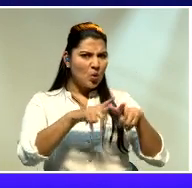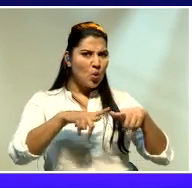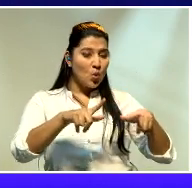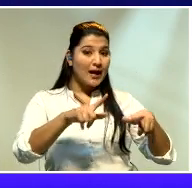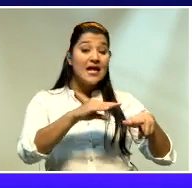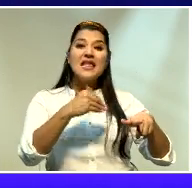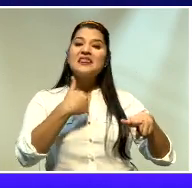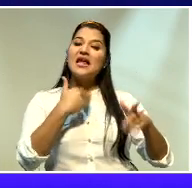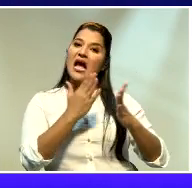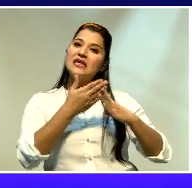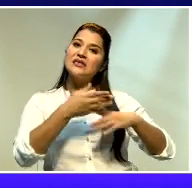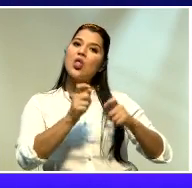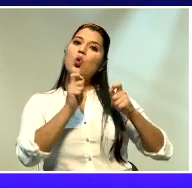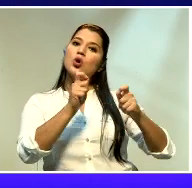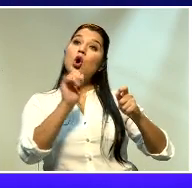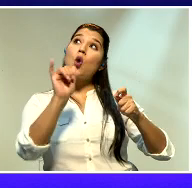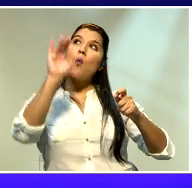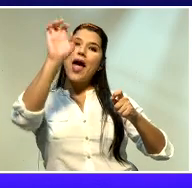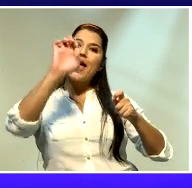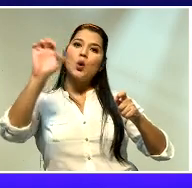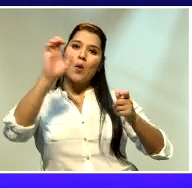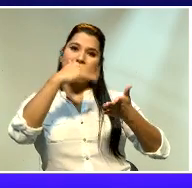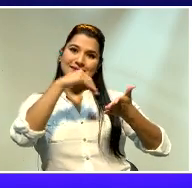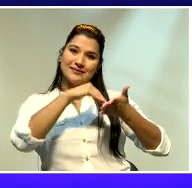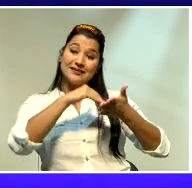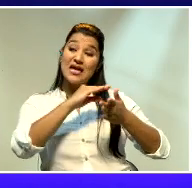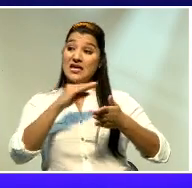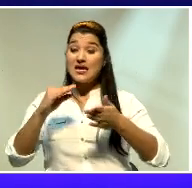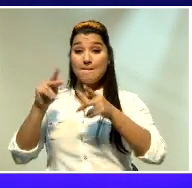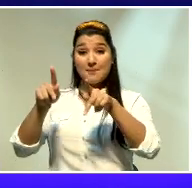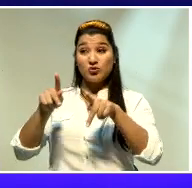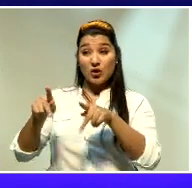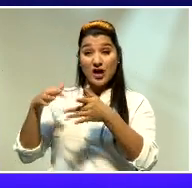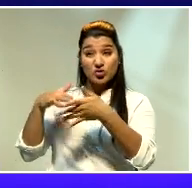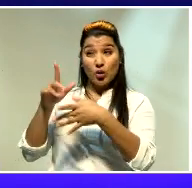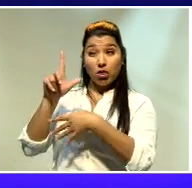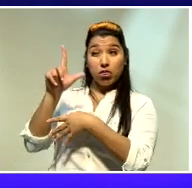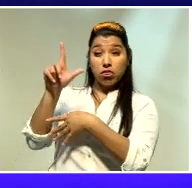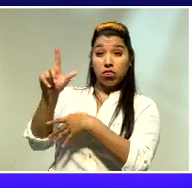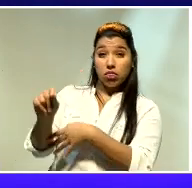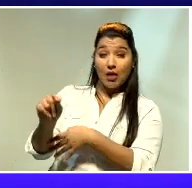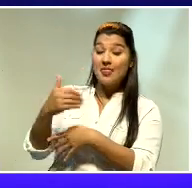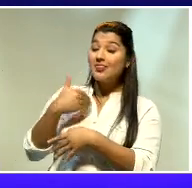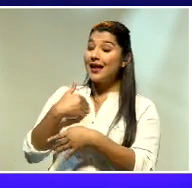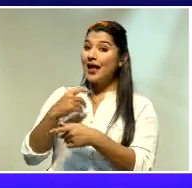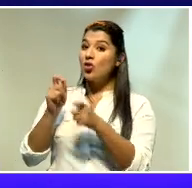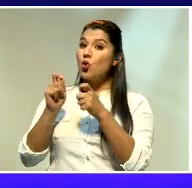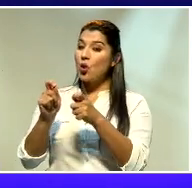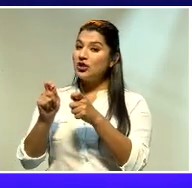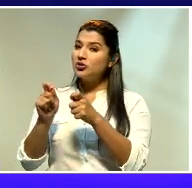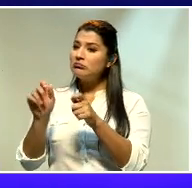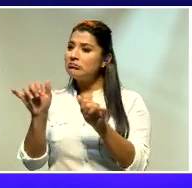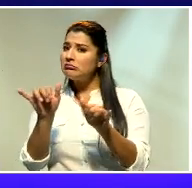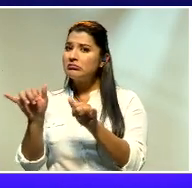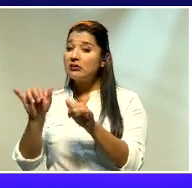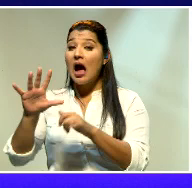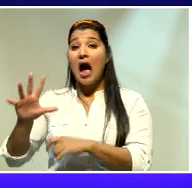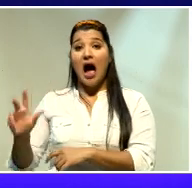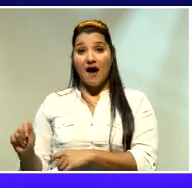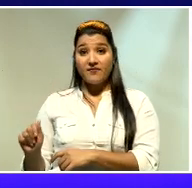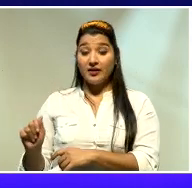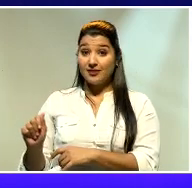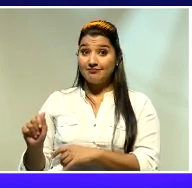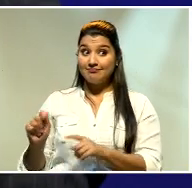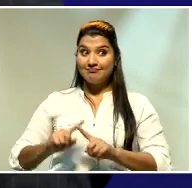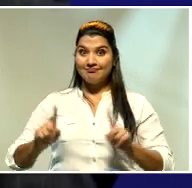tienen acceso a una educación de Europa Central. Y muchachos que estudian en zonas rurales que tienen una educación similar a la de África